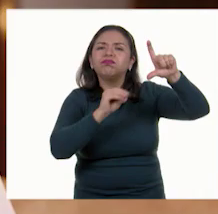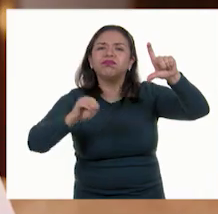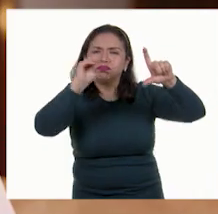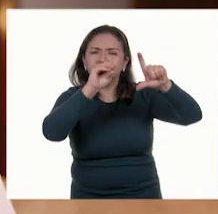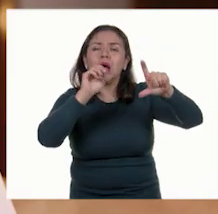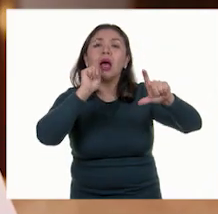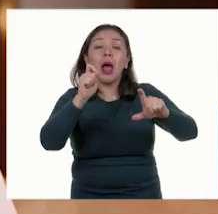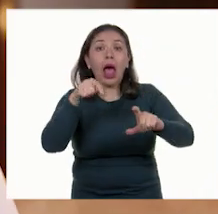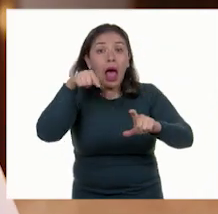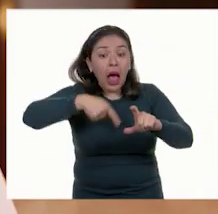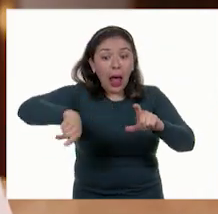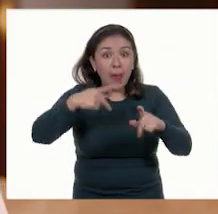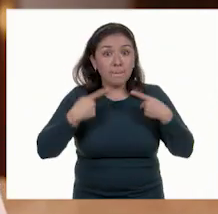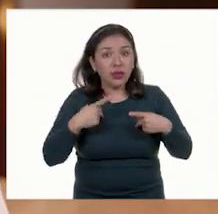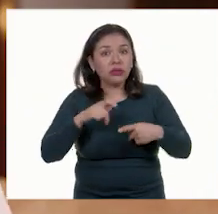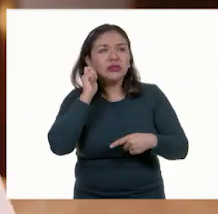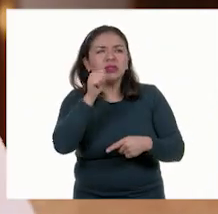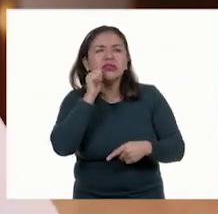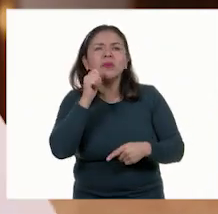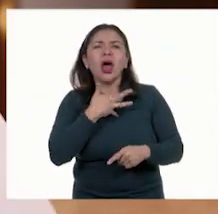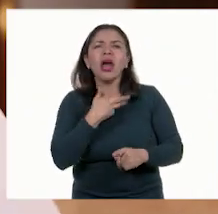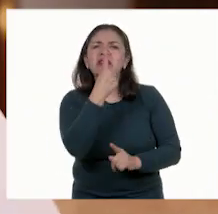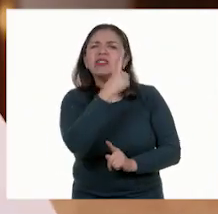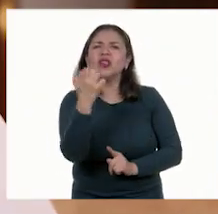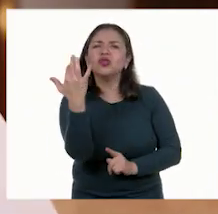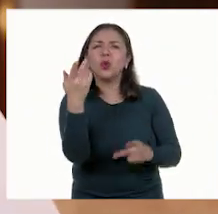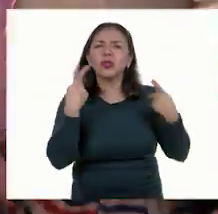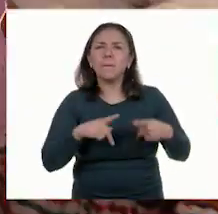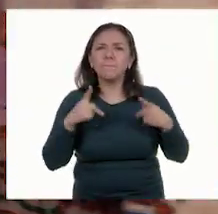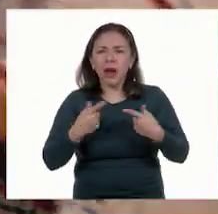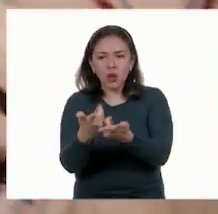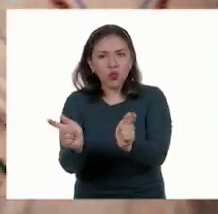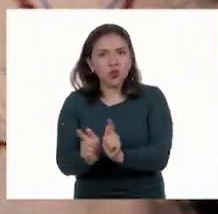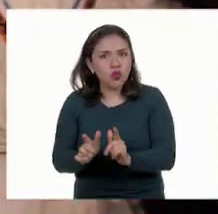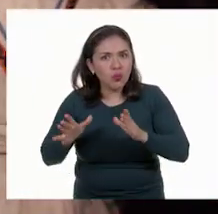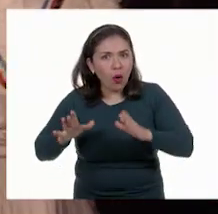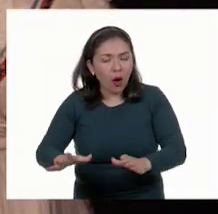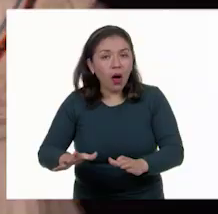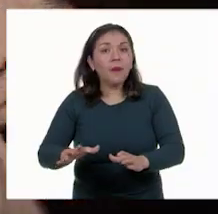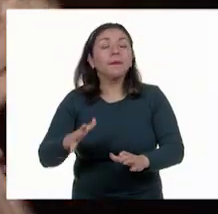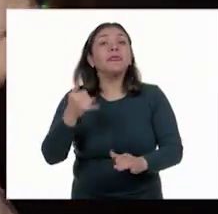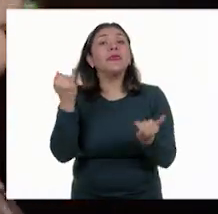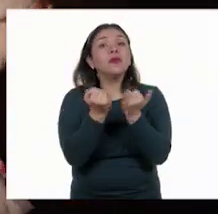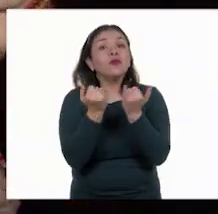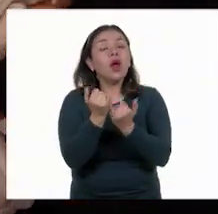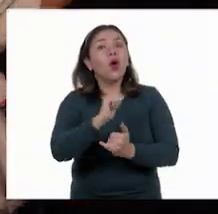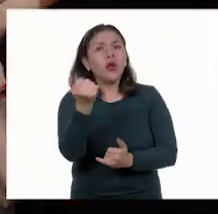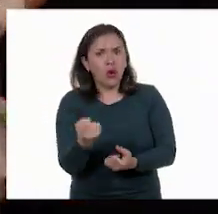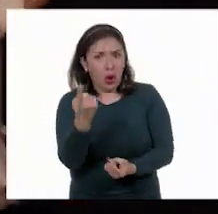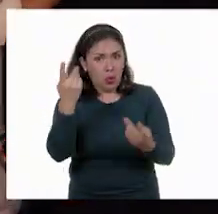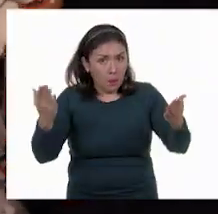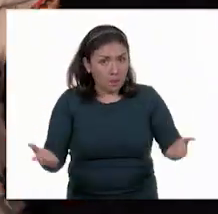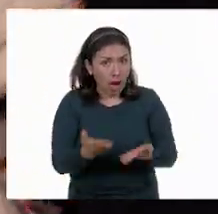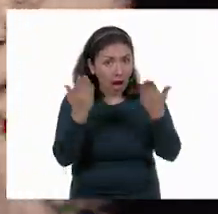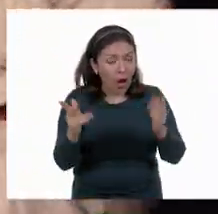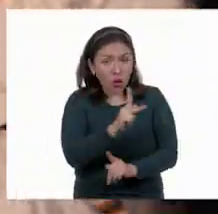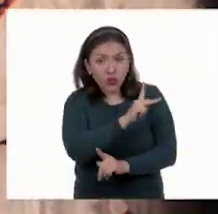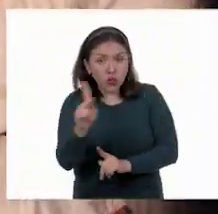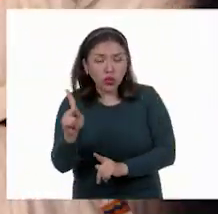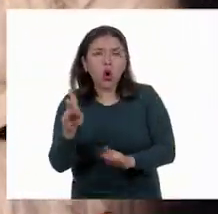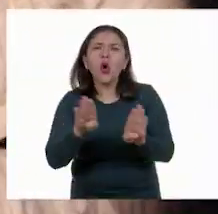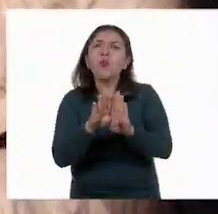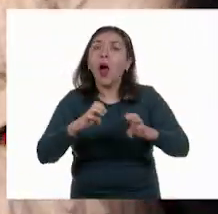bailan permanentemente y los demás 125 a 150 elementos, ¿sí? Además, hay unos no están bailando, pero están listos ya para entrar si hay